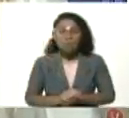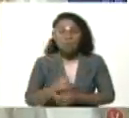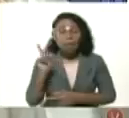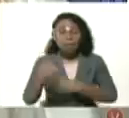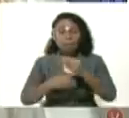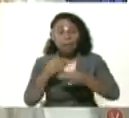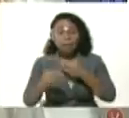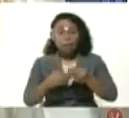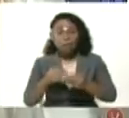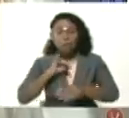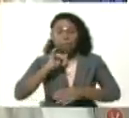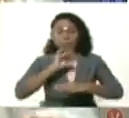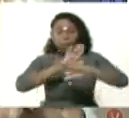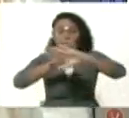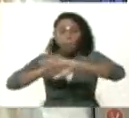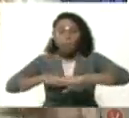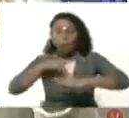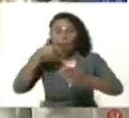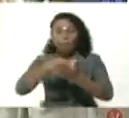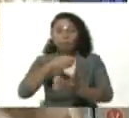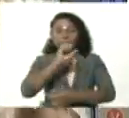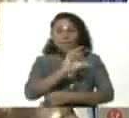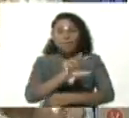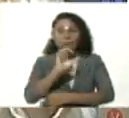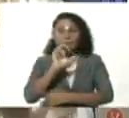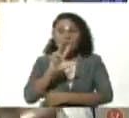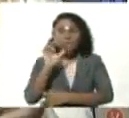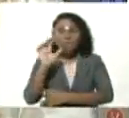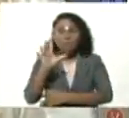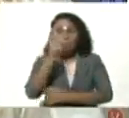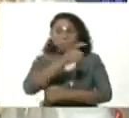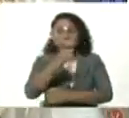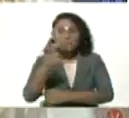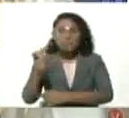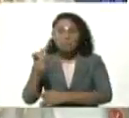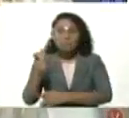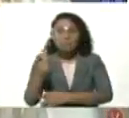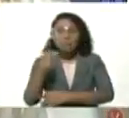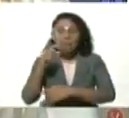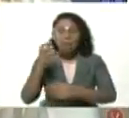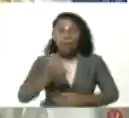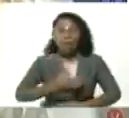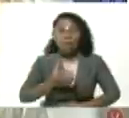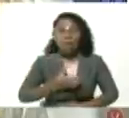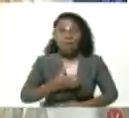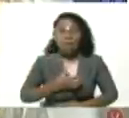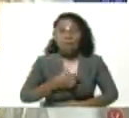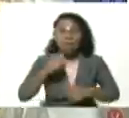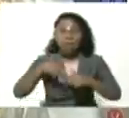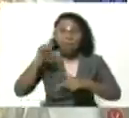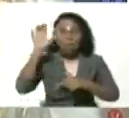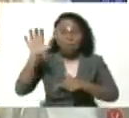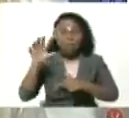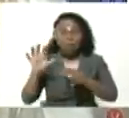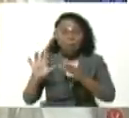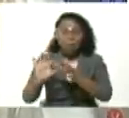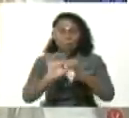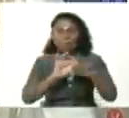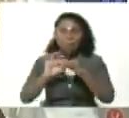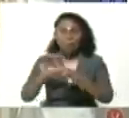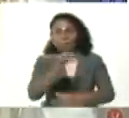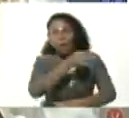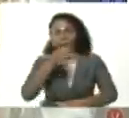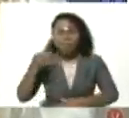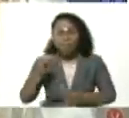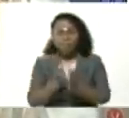justamente anunciando los nombres de los 335 candidatos a las alcaldías del país. Van en unión perfecta con